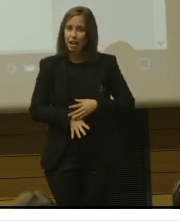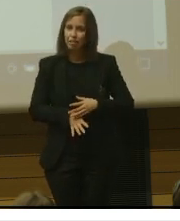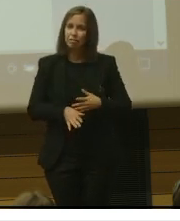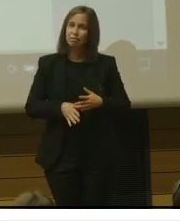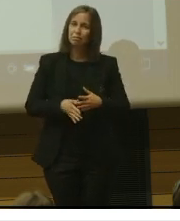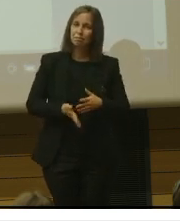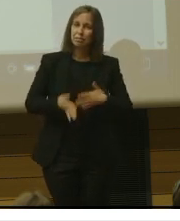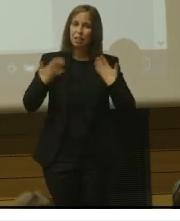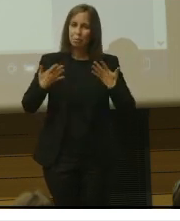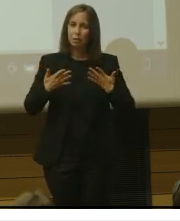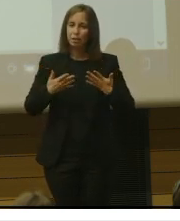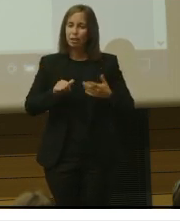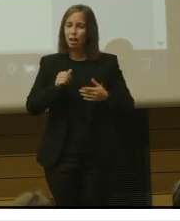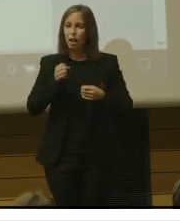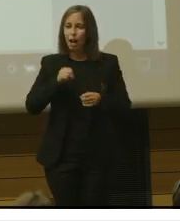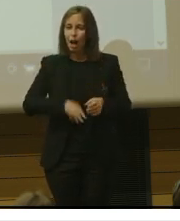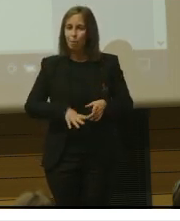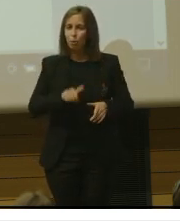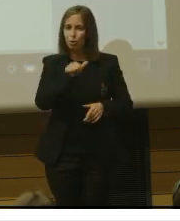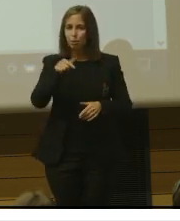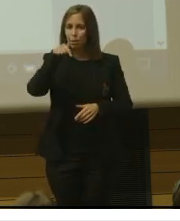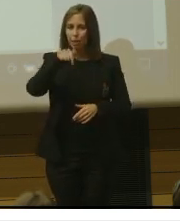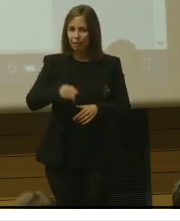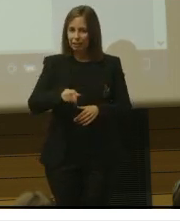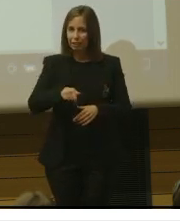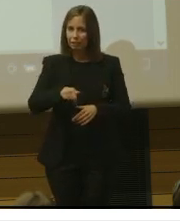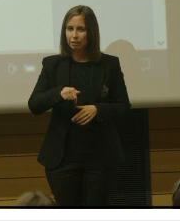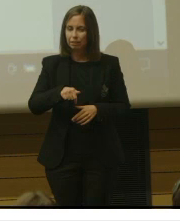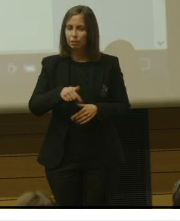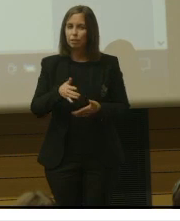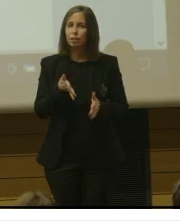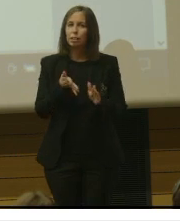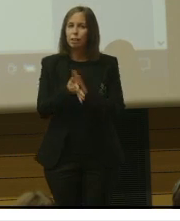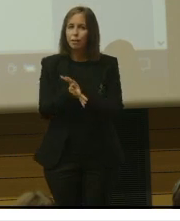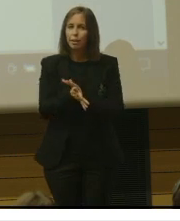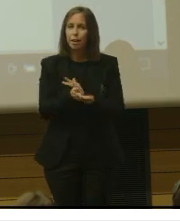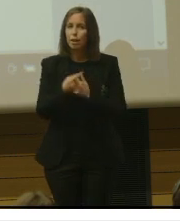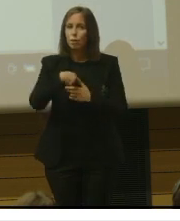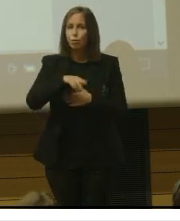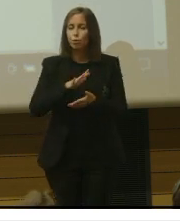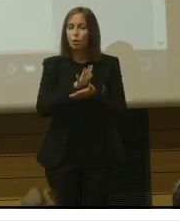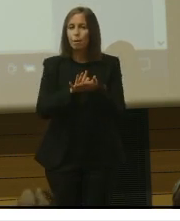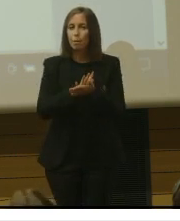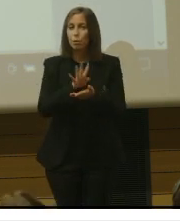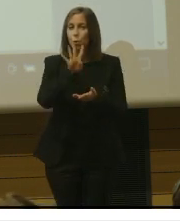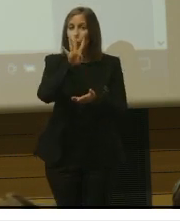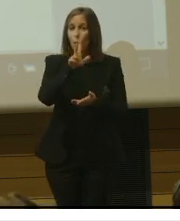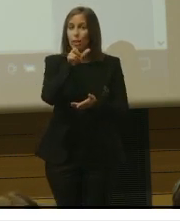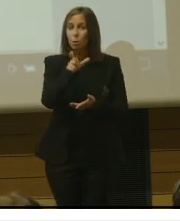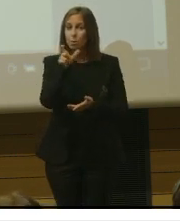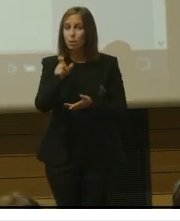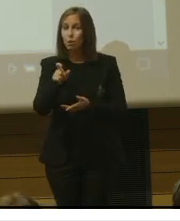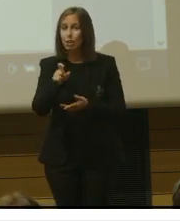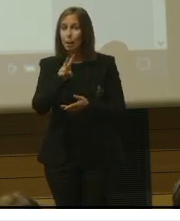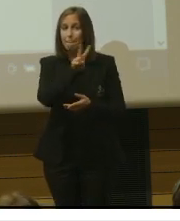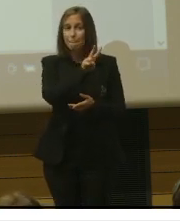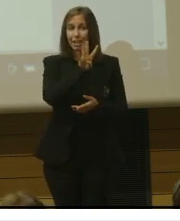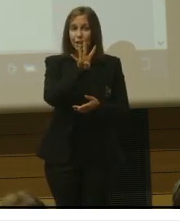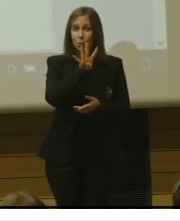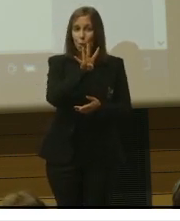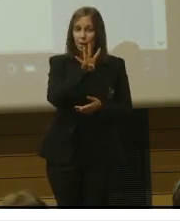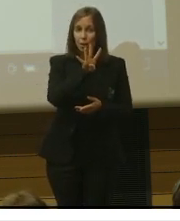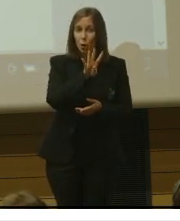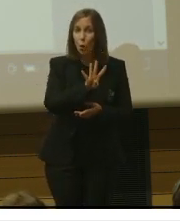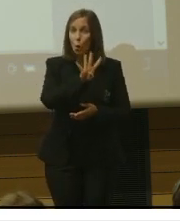¿no? Hay que entender que, de nuevo, la muestra es muy pequeña, pero estamos hablando de 4 personas de 24, ¿no? Esto es